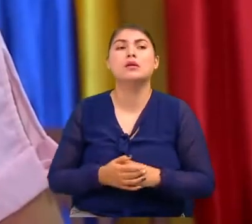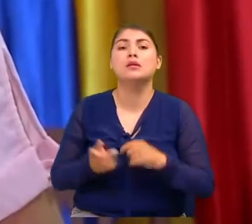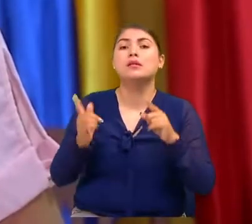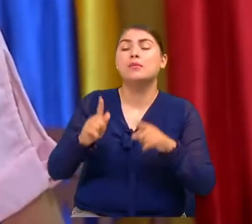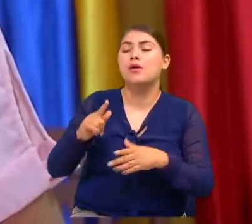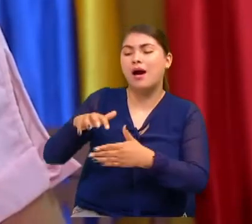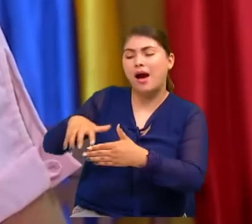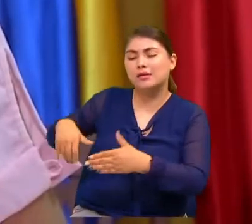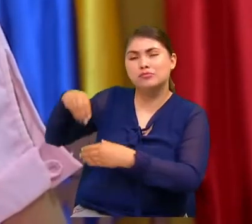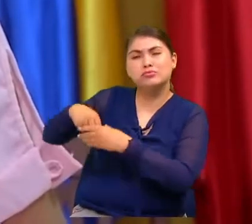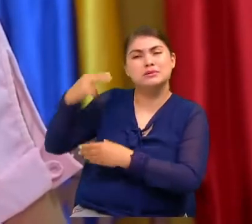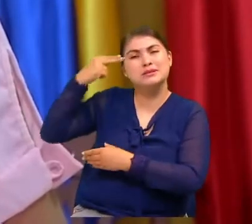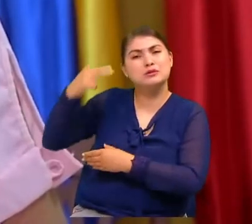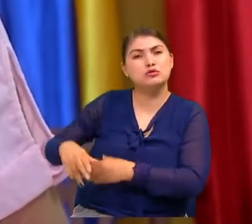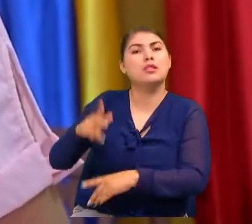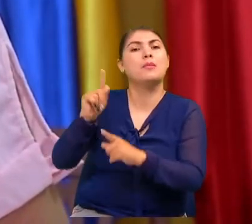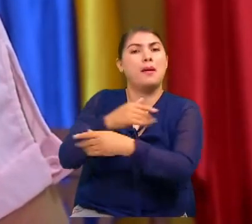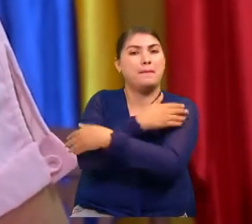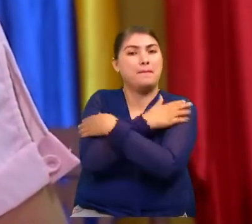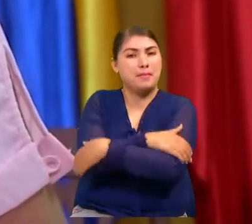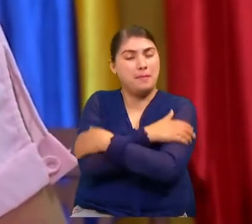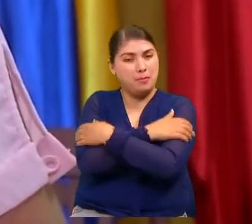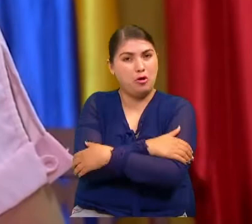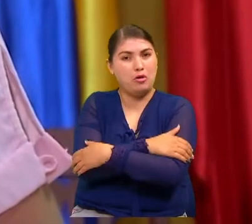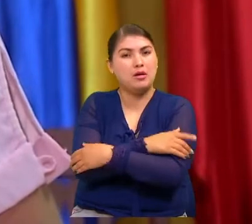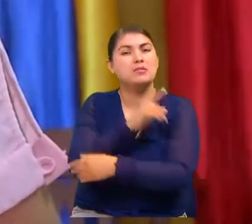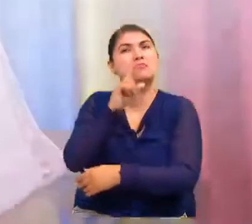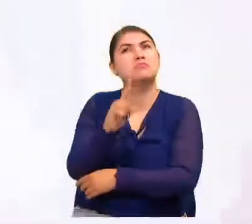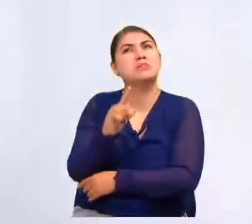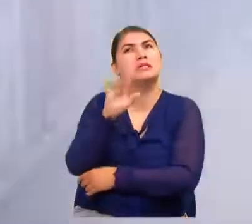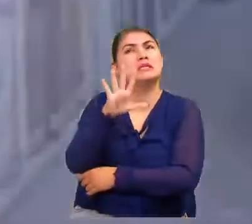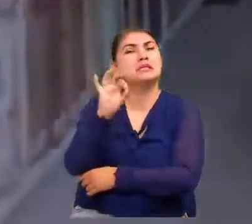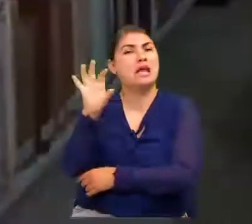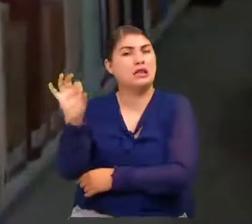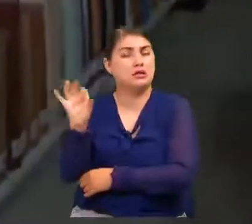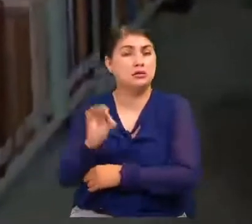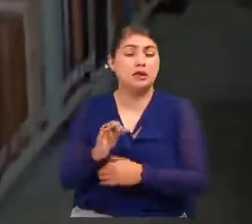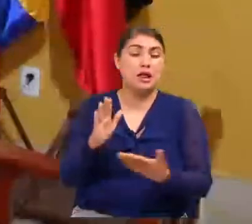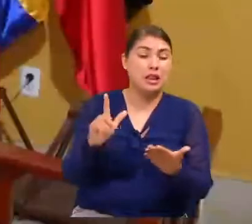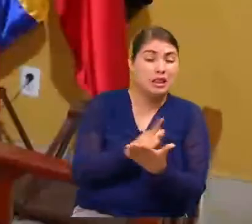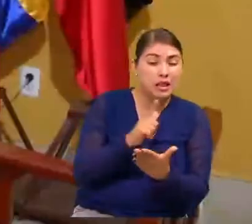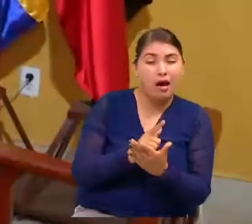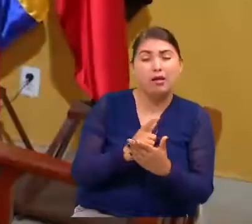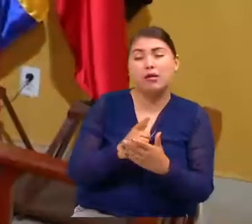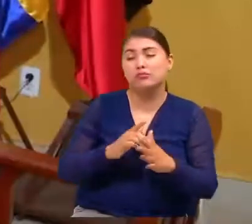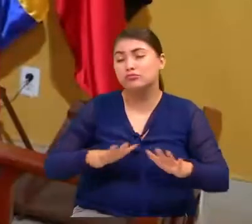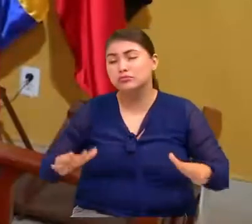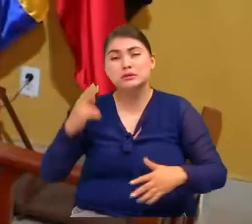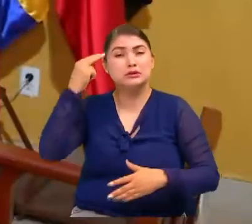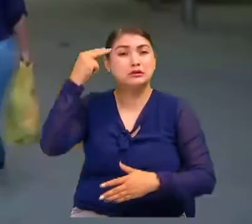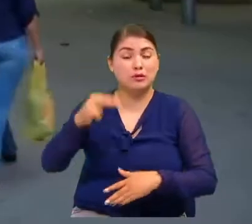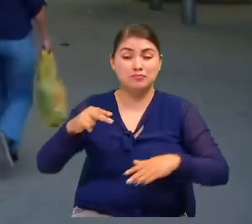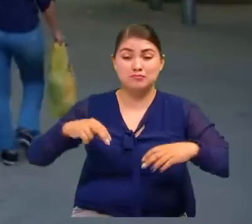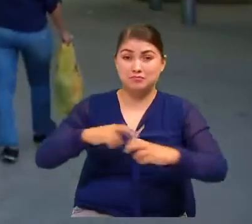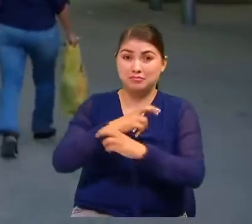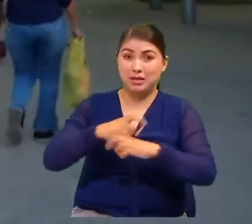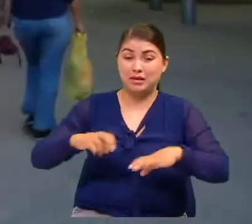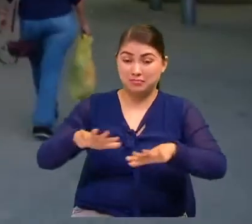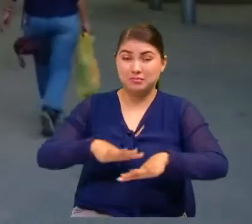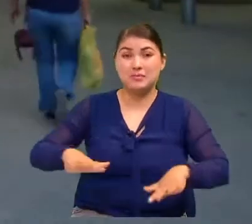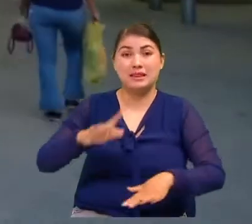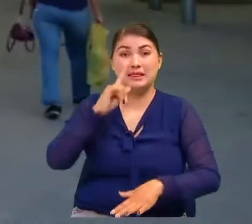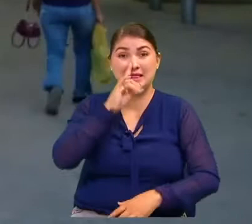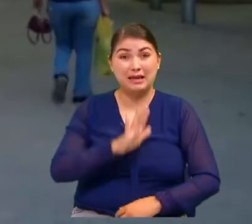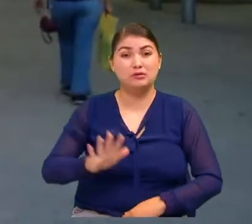del archivo histórico de pamplona que data de 1500 entre libros monumentos e historias el parque palacio nacional